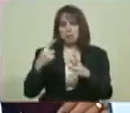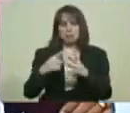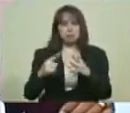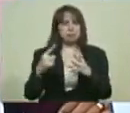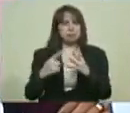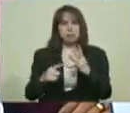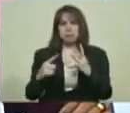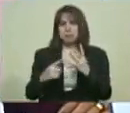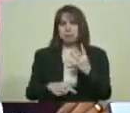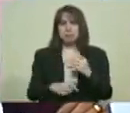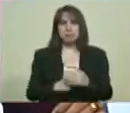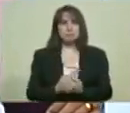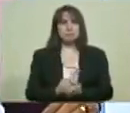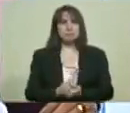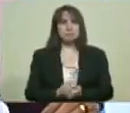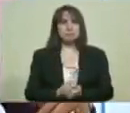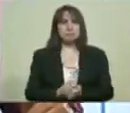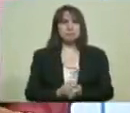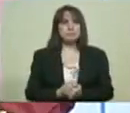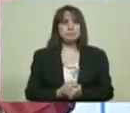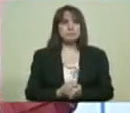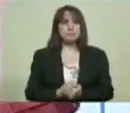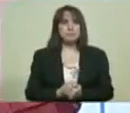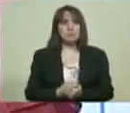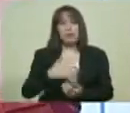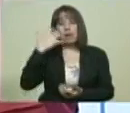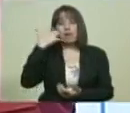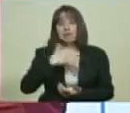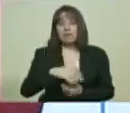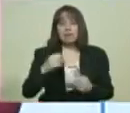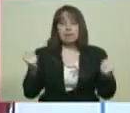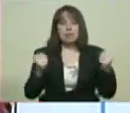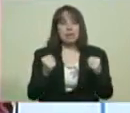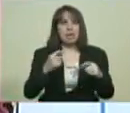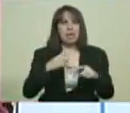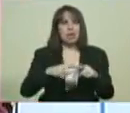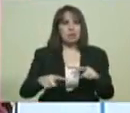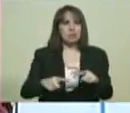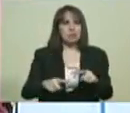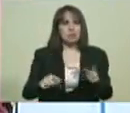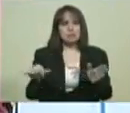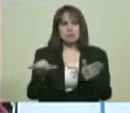acto de La Fría, zona